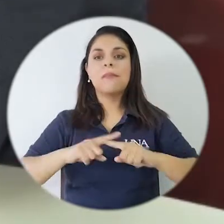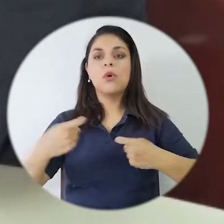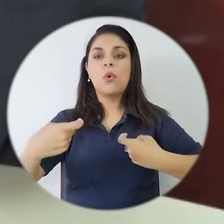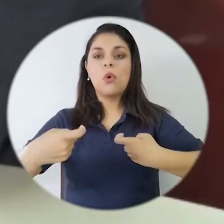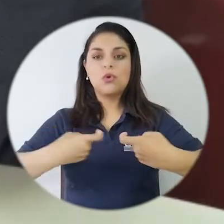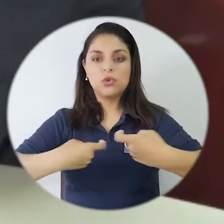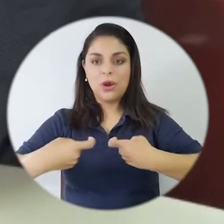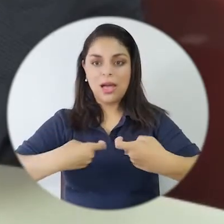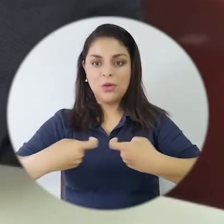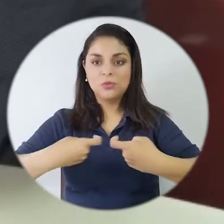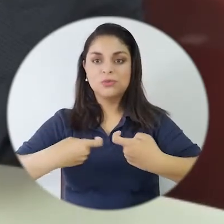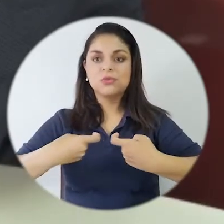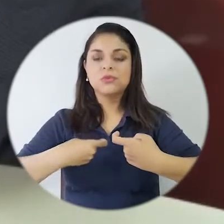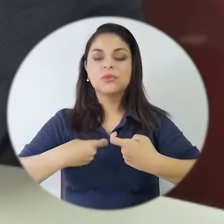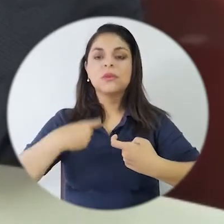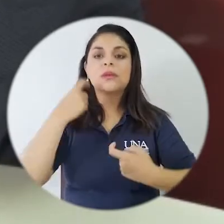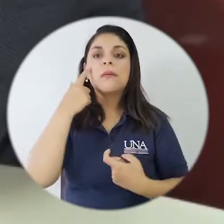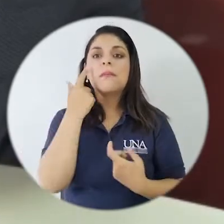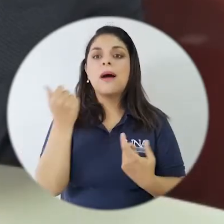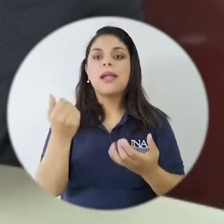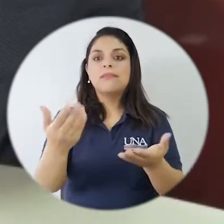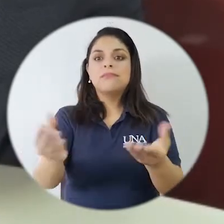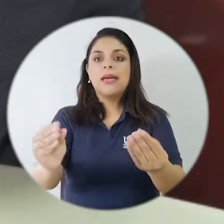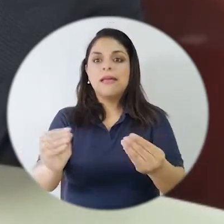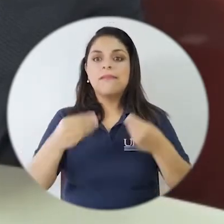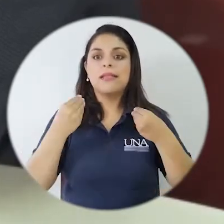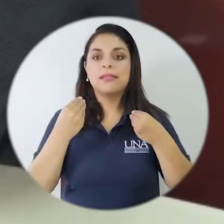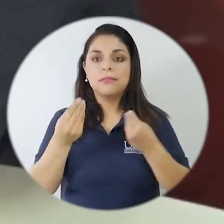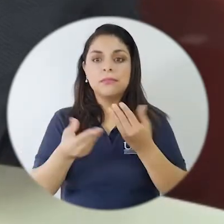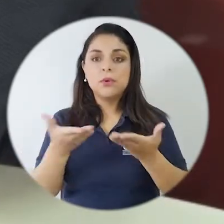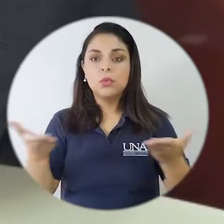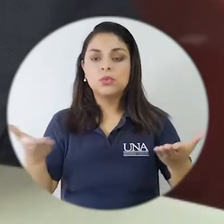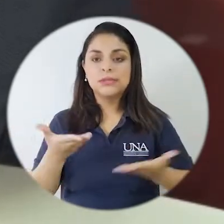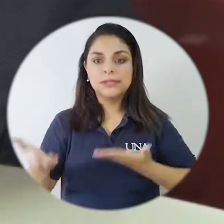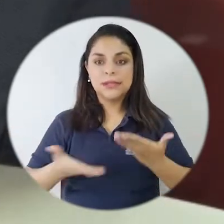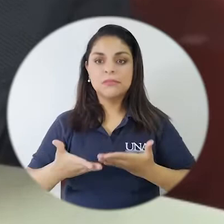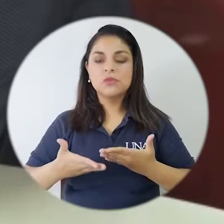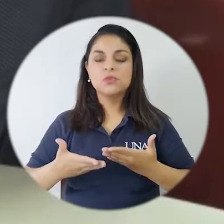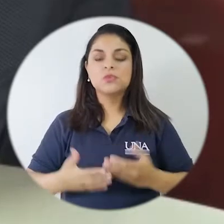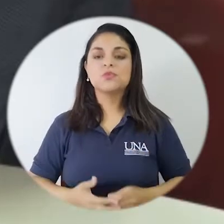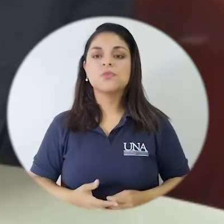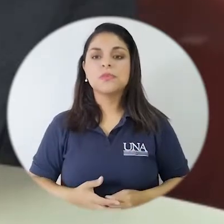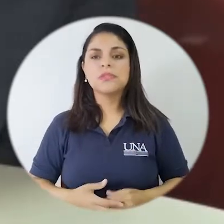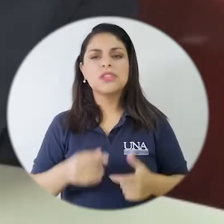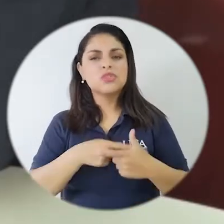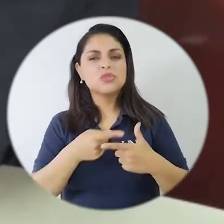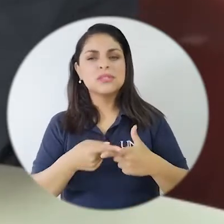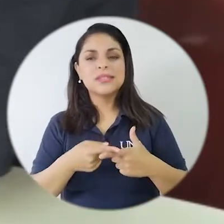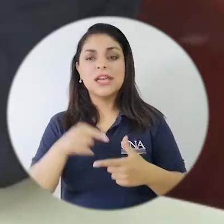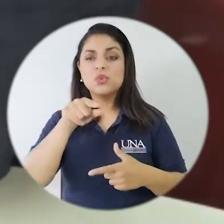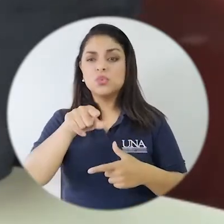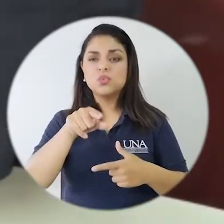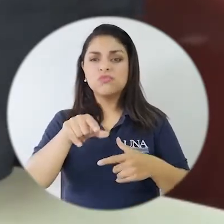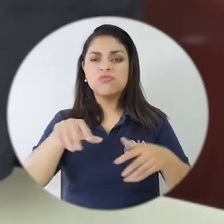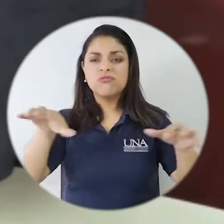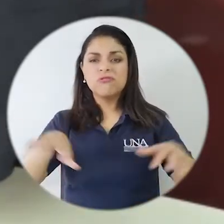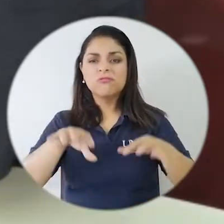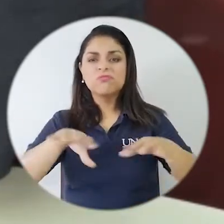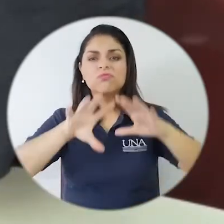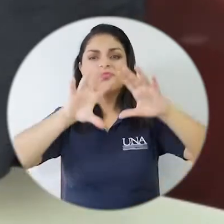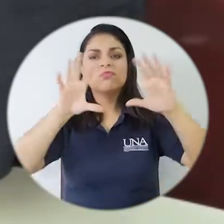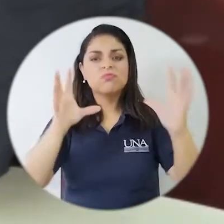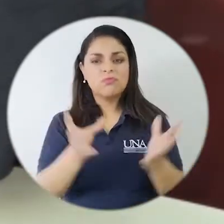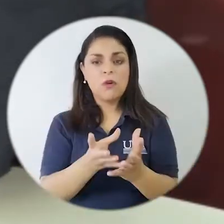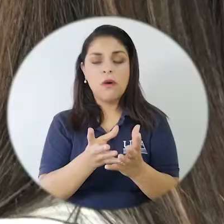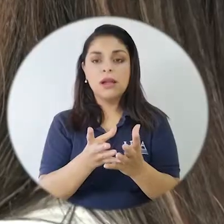que quieren vendernos productos y servicios y que penetran en las estructuras más íntimas de nuestros deseos. Entonces, se vuelve un fenómeno